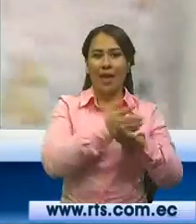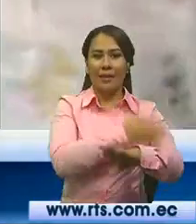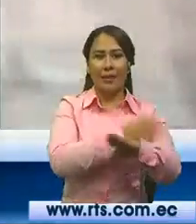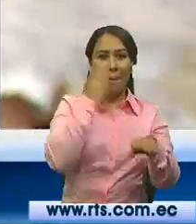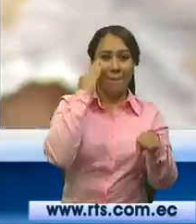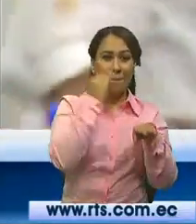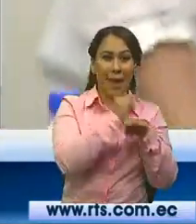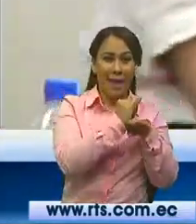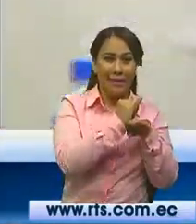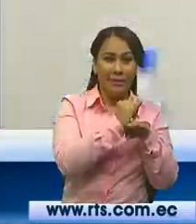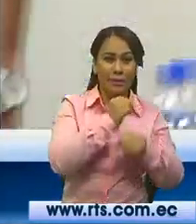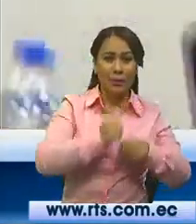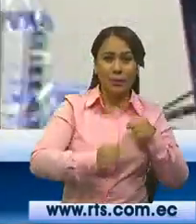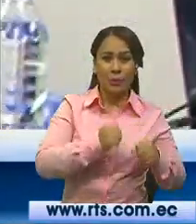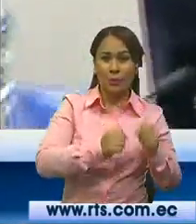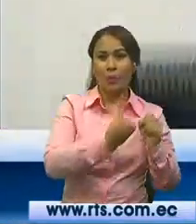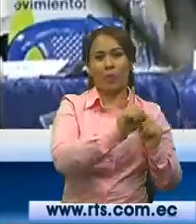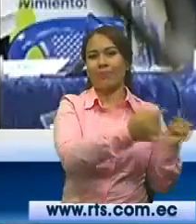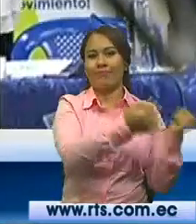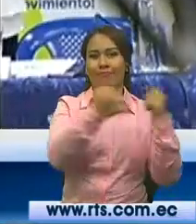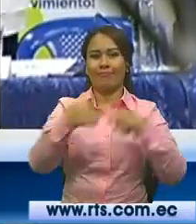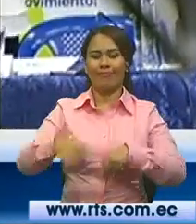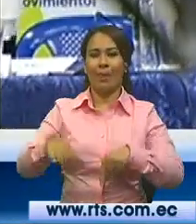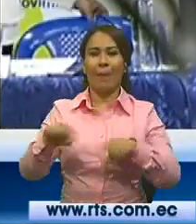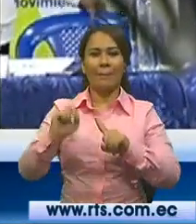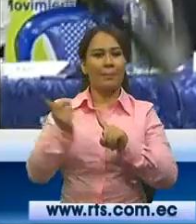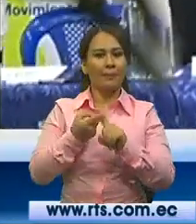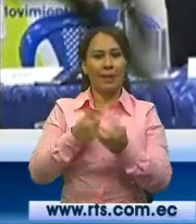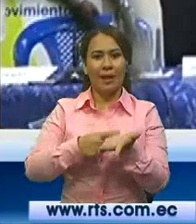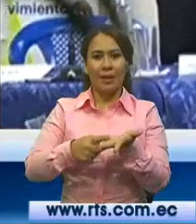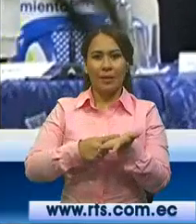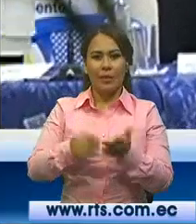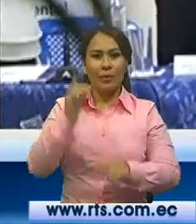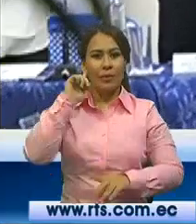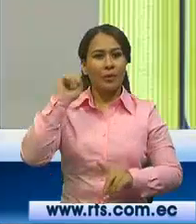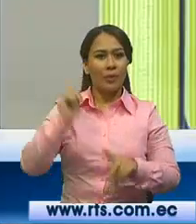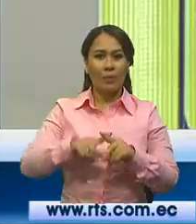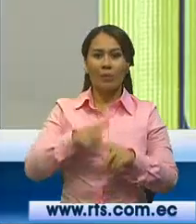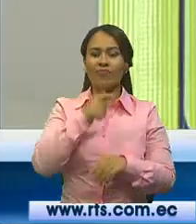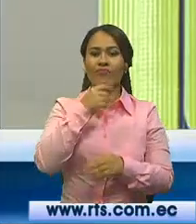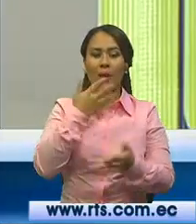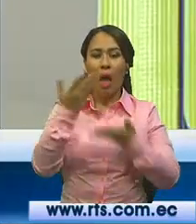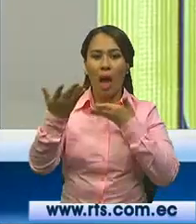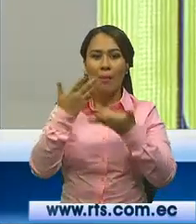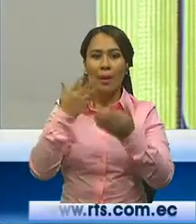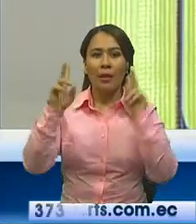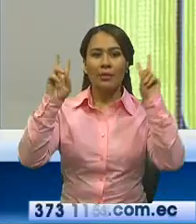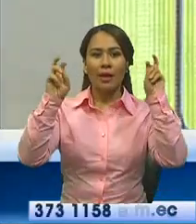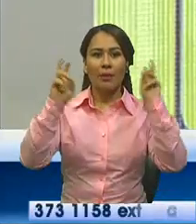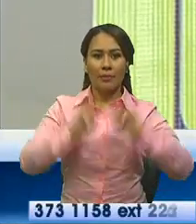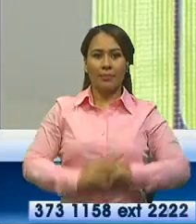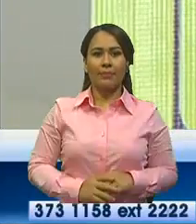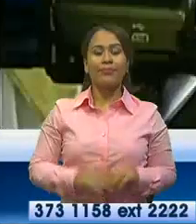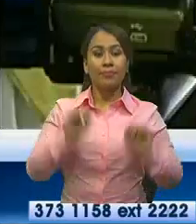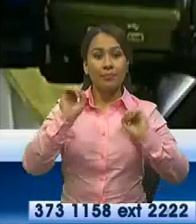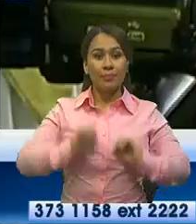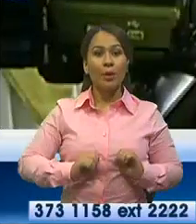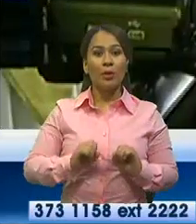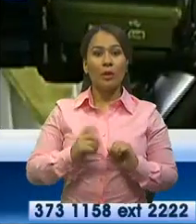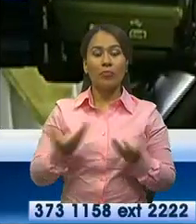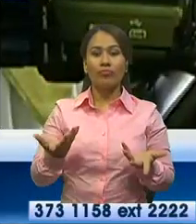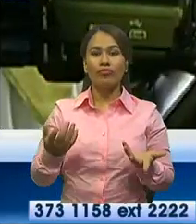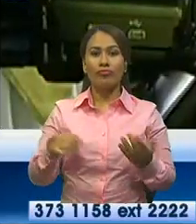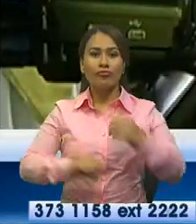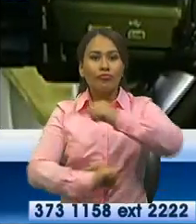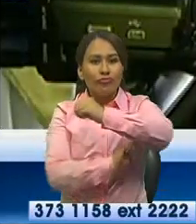las autoridades de la organización. En el evento estaba previsto el tratamiento de varios temas que permitirían el fortalecimiento